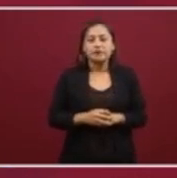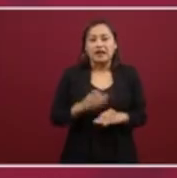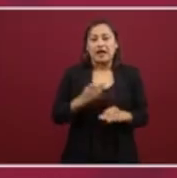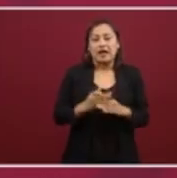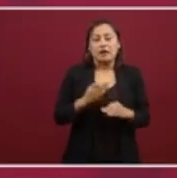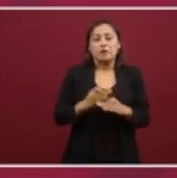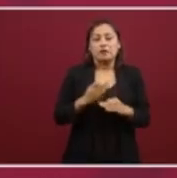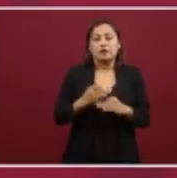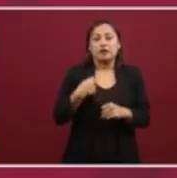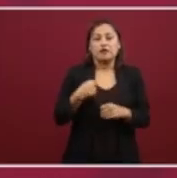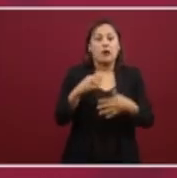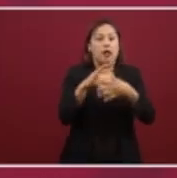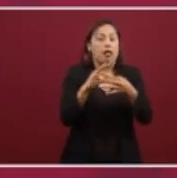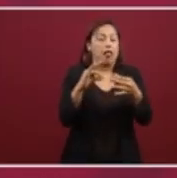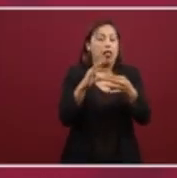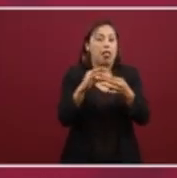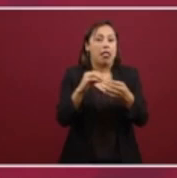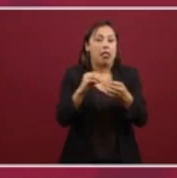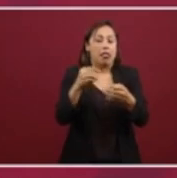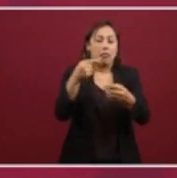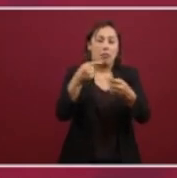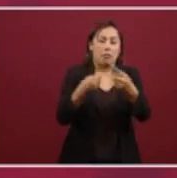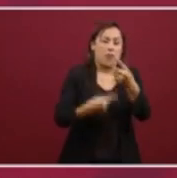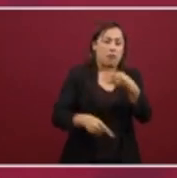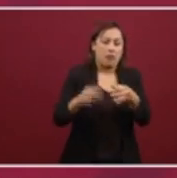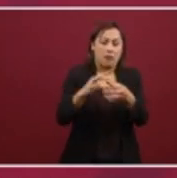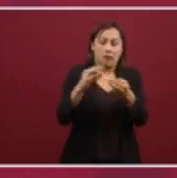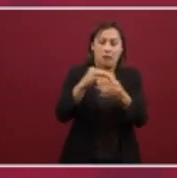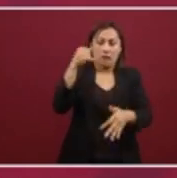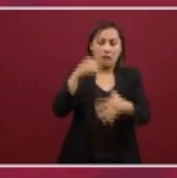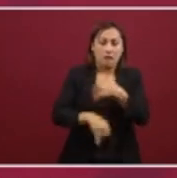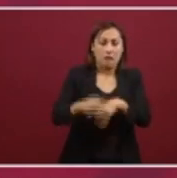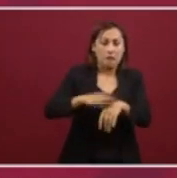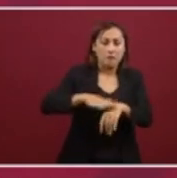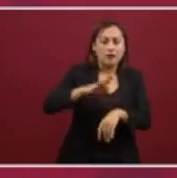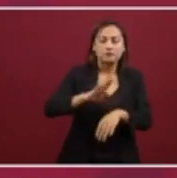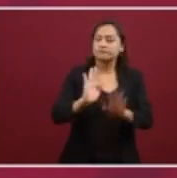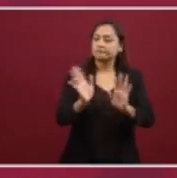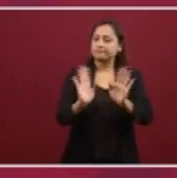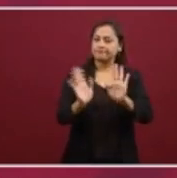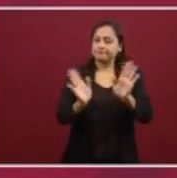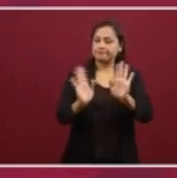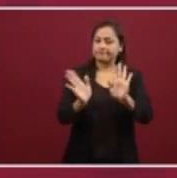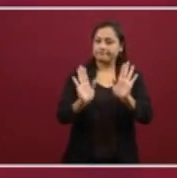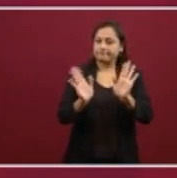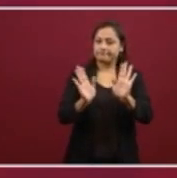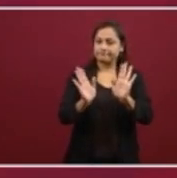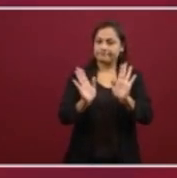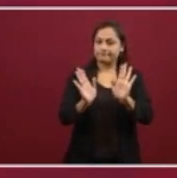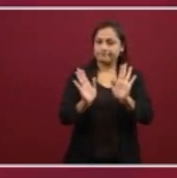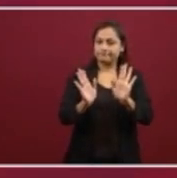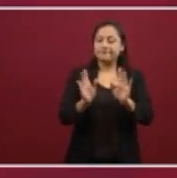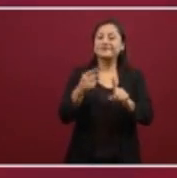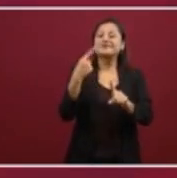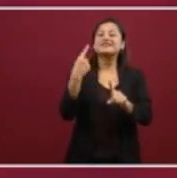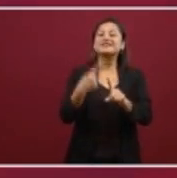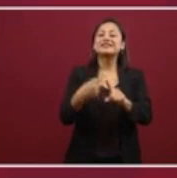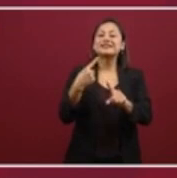hablar más porque le corresponde a quienes están